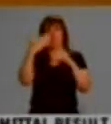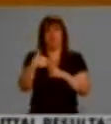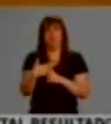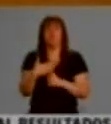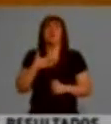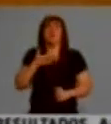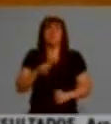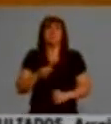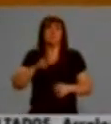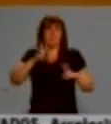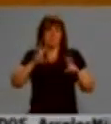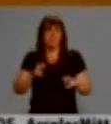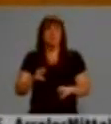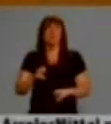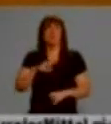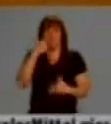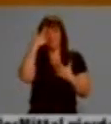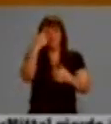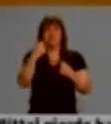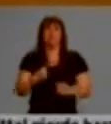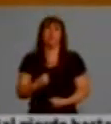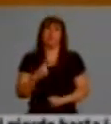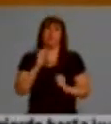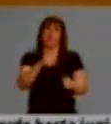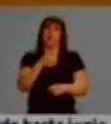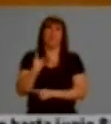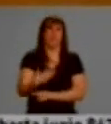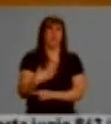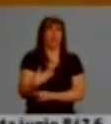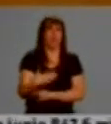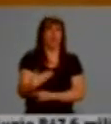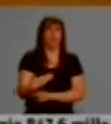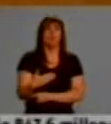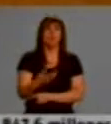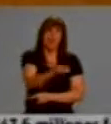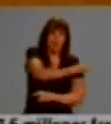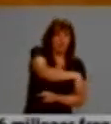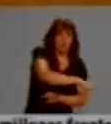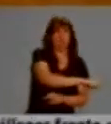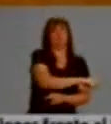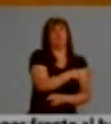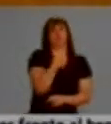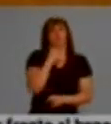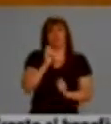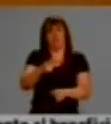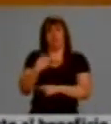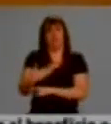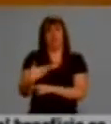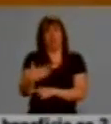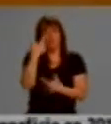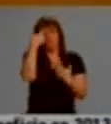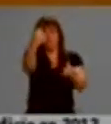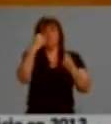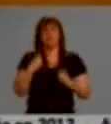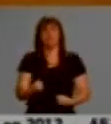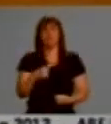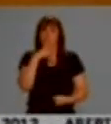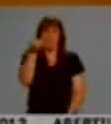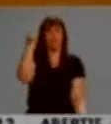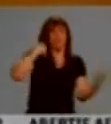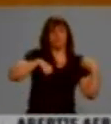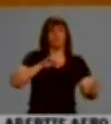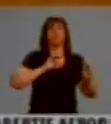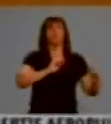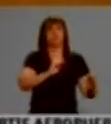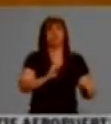desacredita gravemente a las instituciones. Usted es quien desacredita a las instituciones con su comportamiento. Y, por